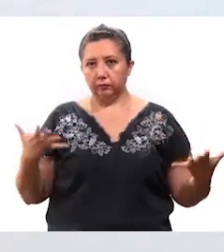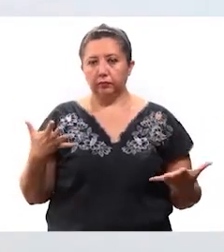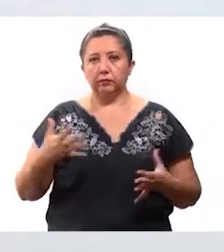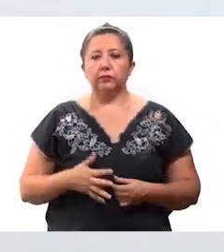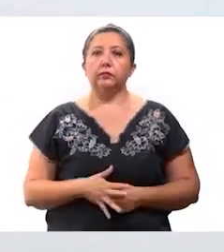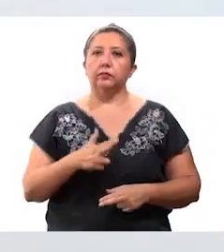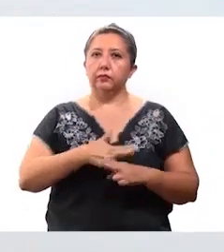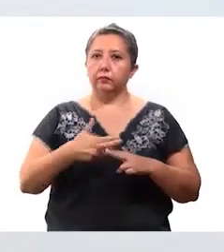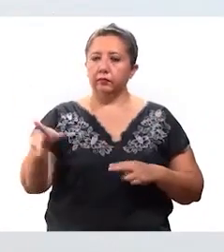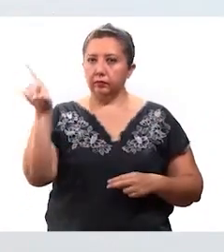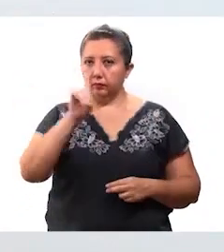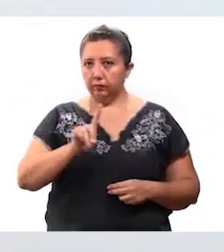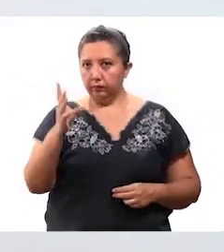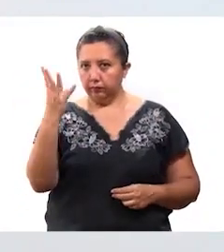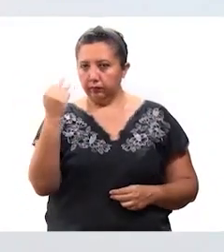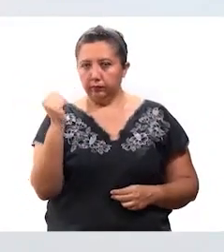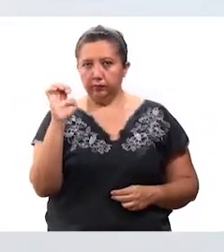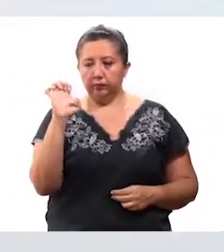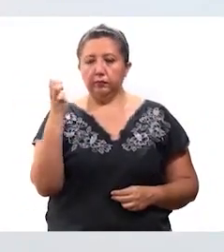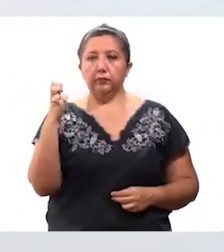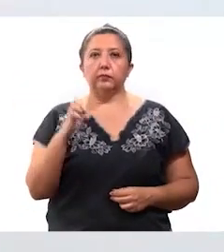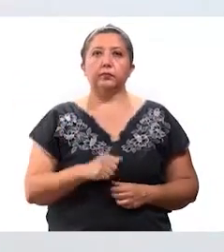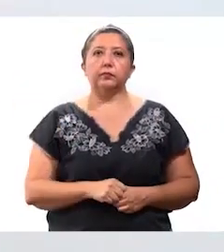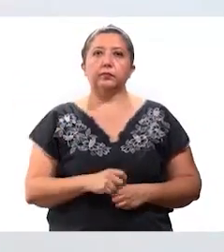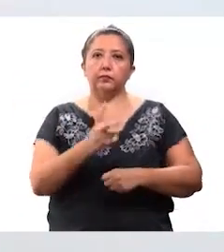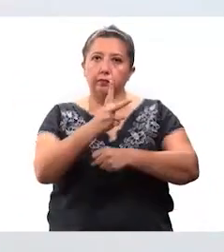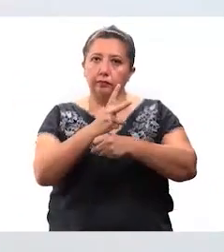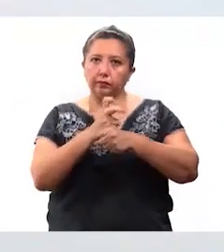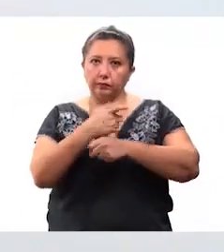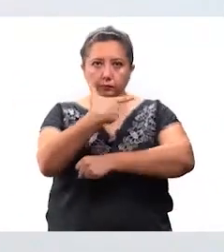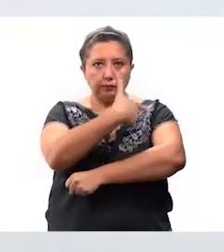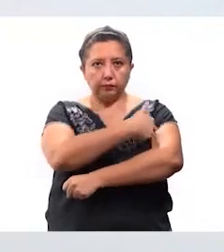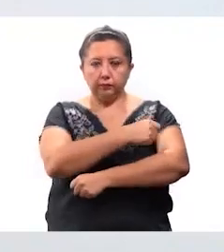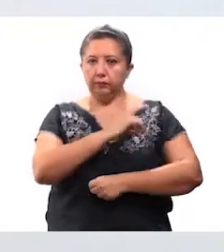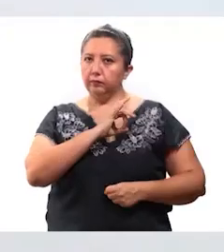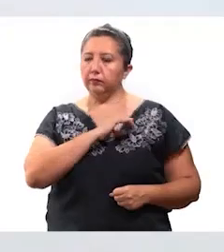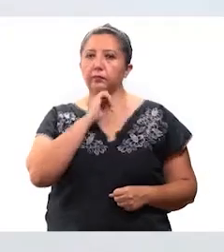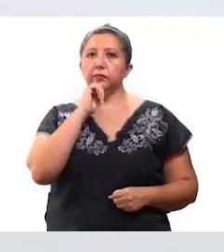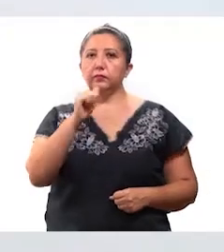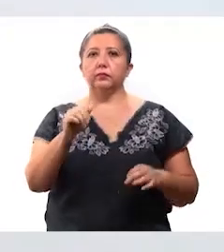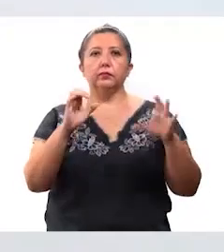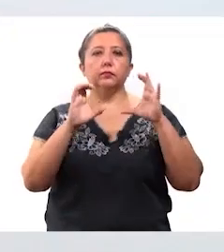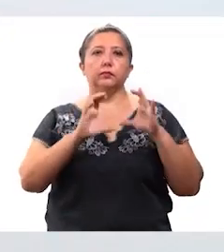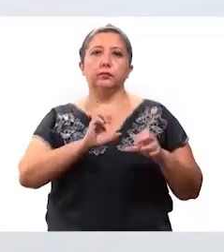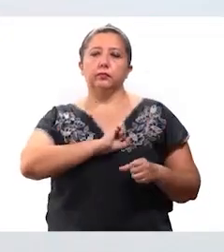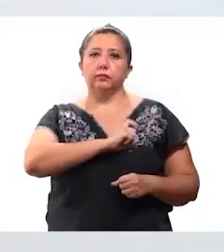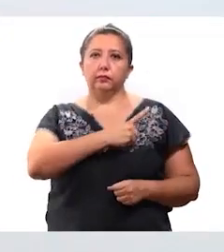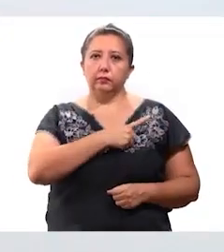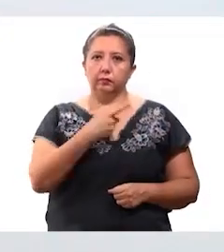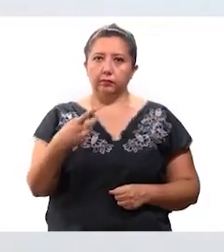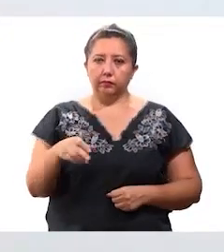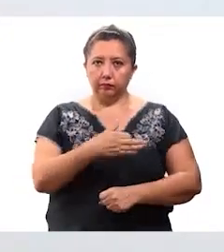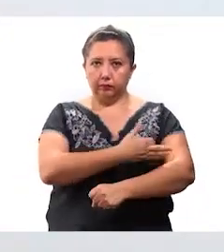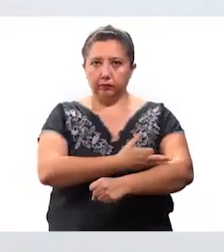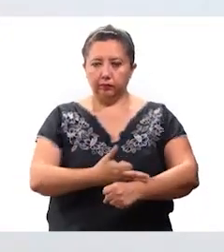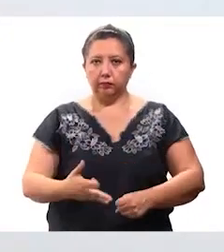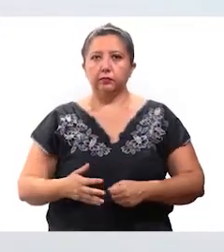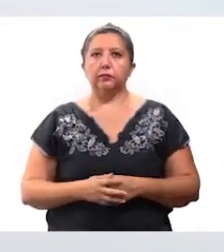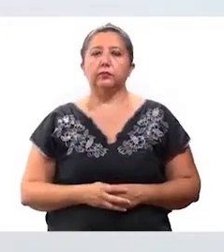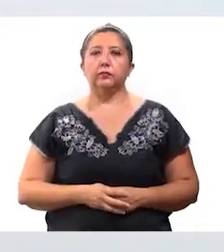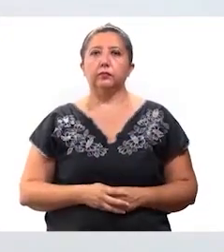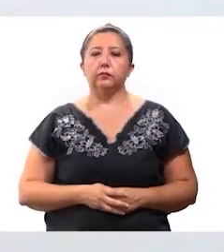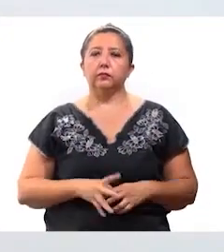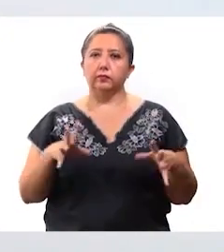a cabo hasta el domingo 9 de enero. Los invitamos a vacunarse sin temor para proteger nuestra salud y la de nuestras